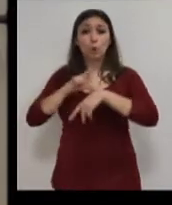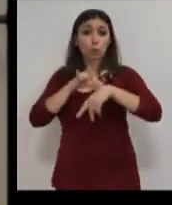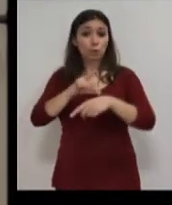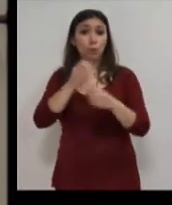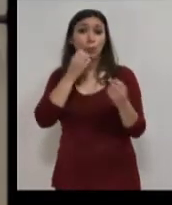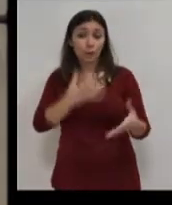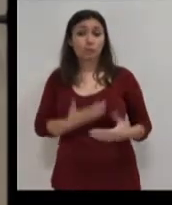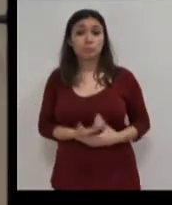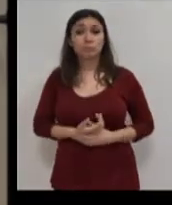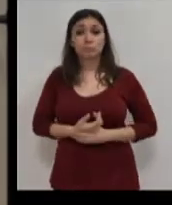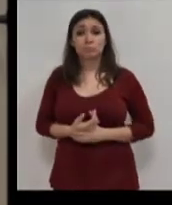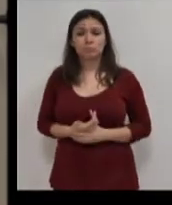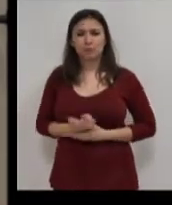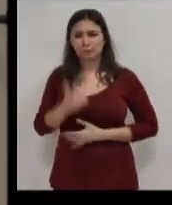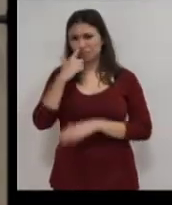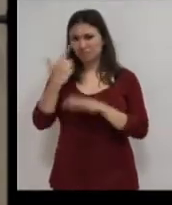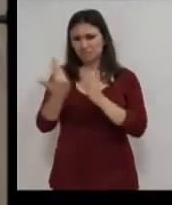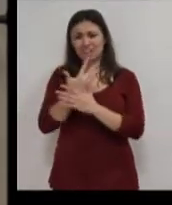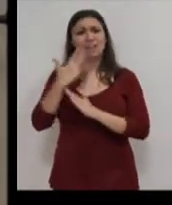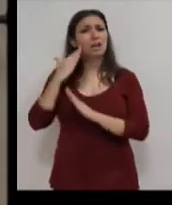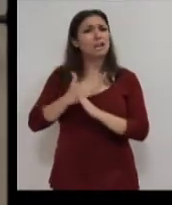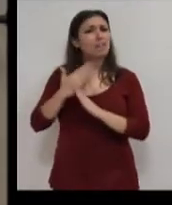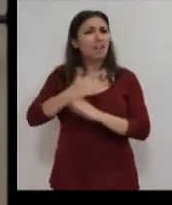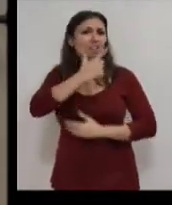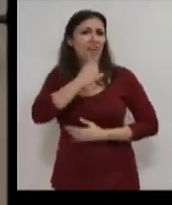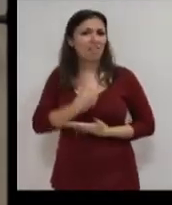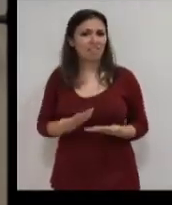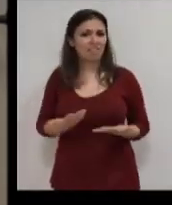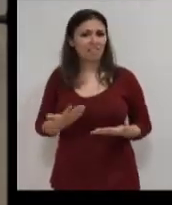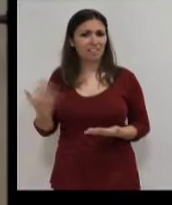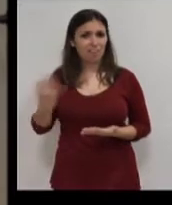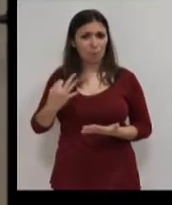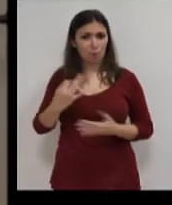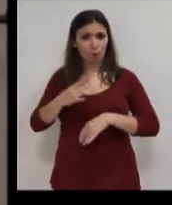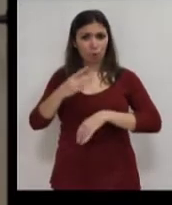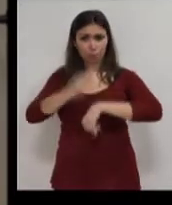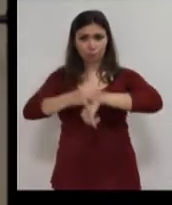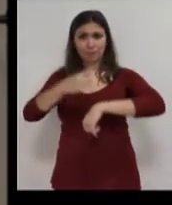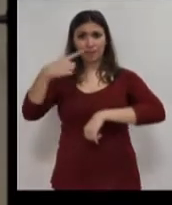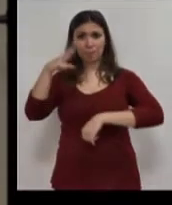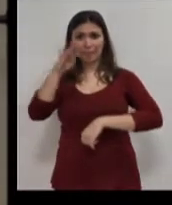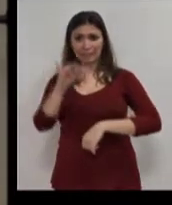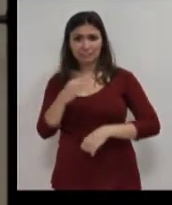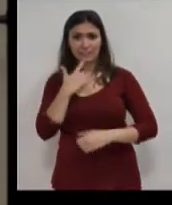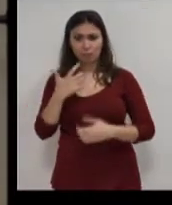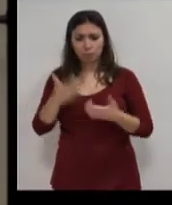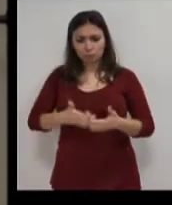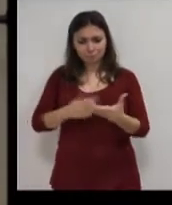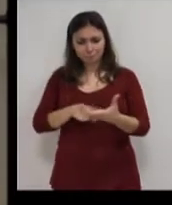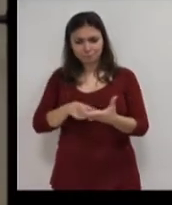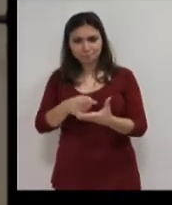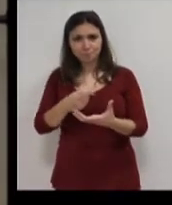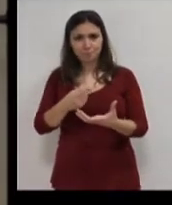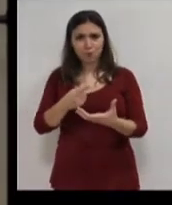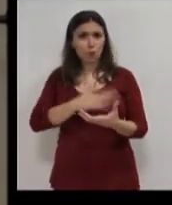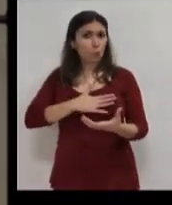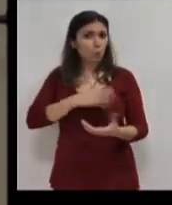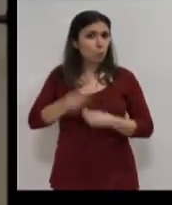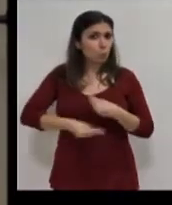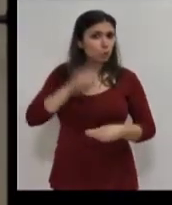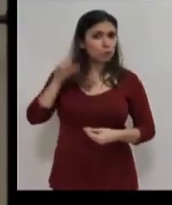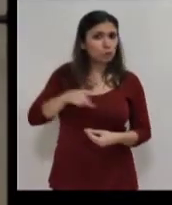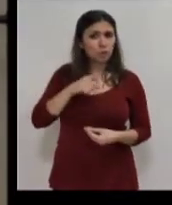uso. Es decir, podemos decir, bueno, la ruta está muy bien, pero ¿cómo es de fácil llegar a esta ruta? Tengo un GPS,